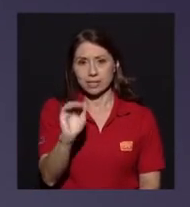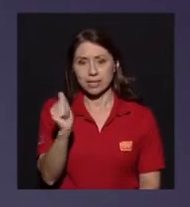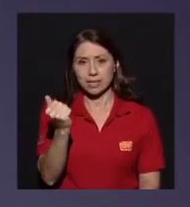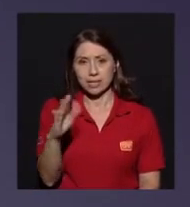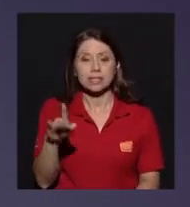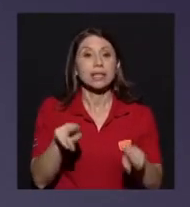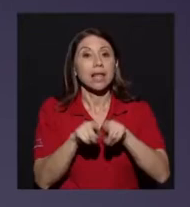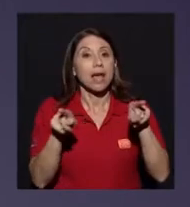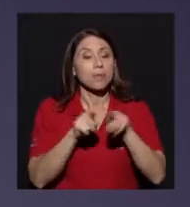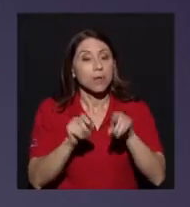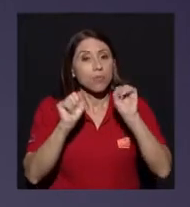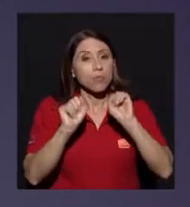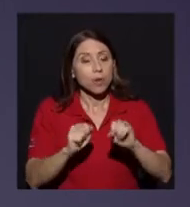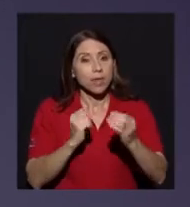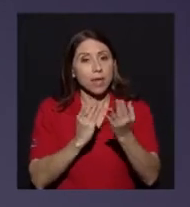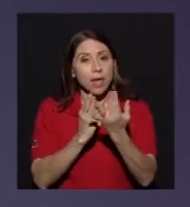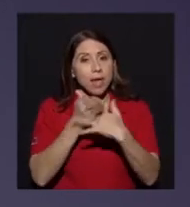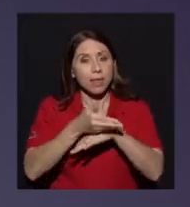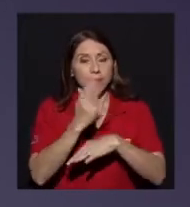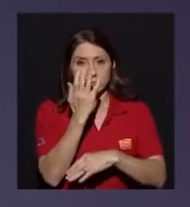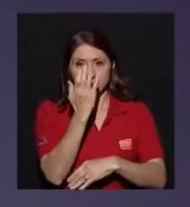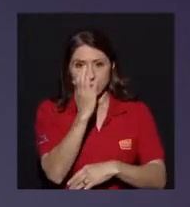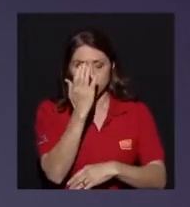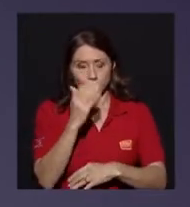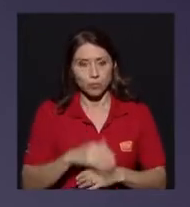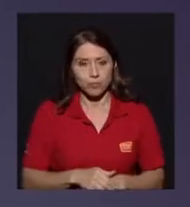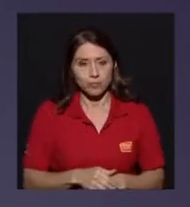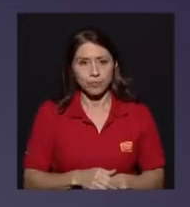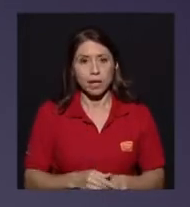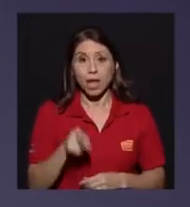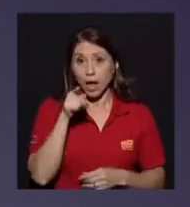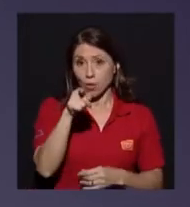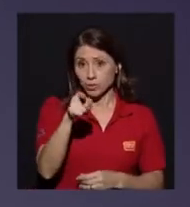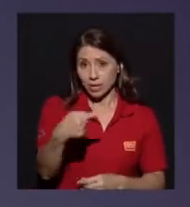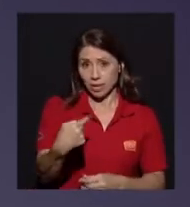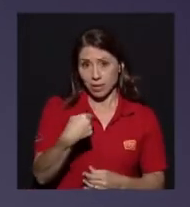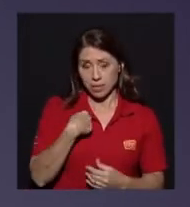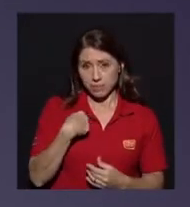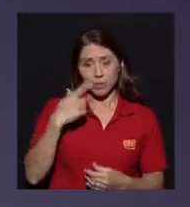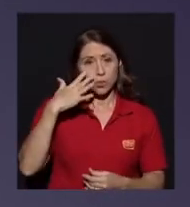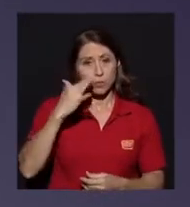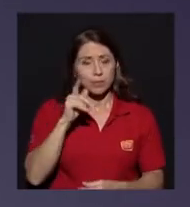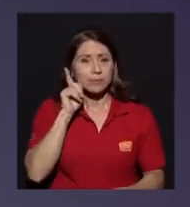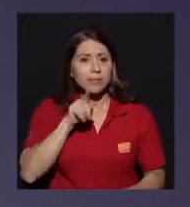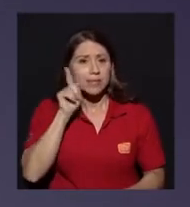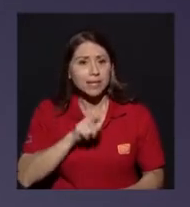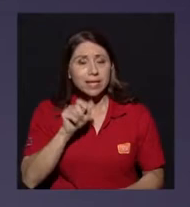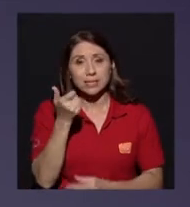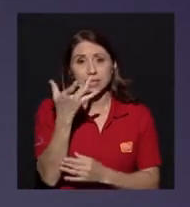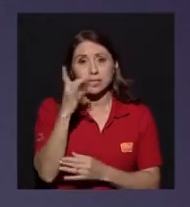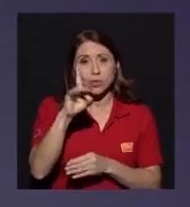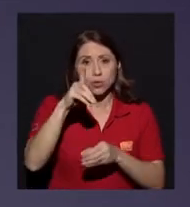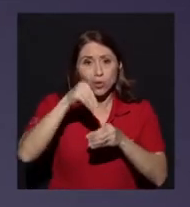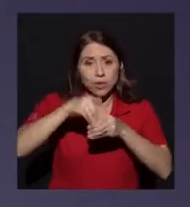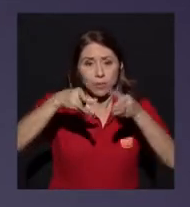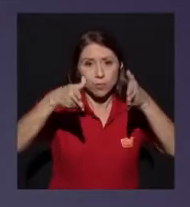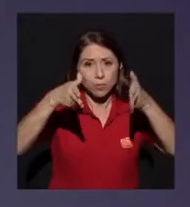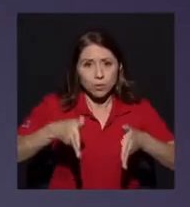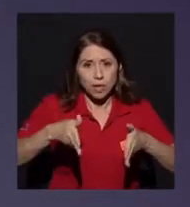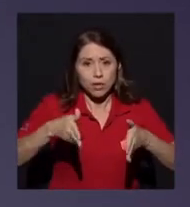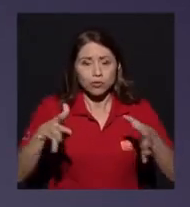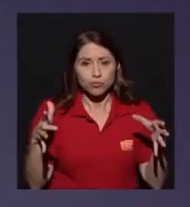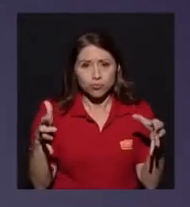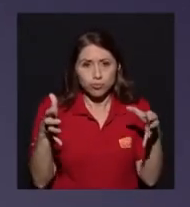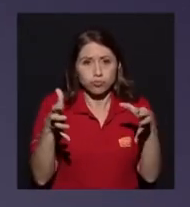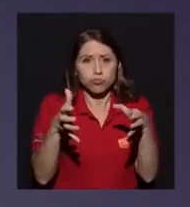comunicarse mediante nuestra página de facebook aunque a usted ya mí nos parezca mentiras 18 diputadas y diputados se